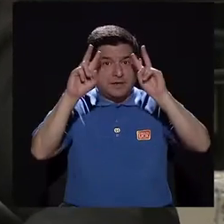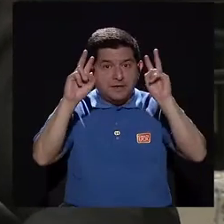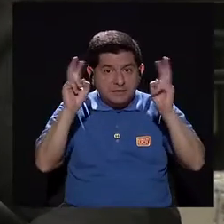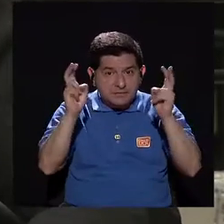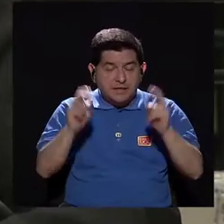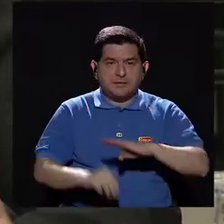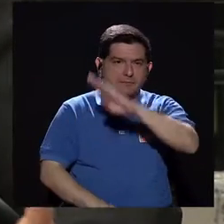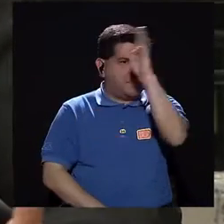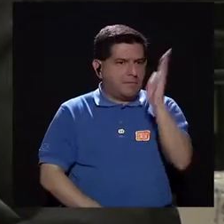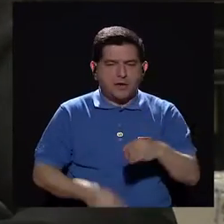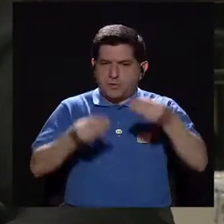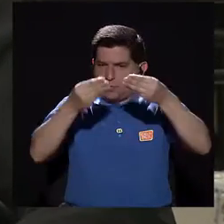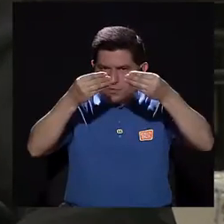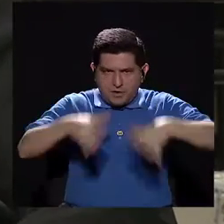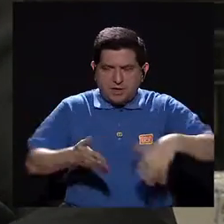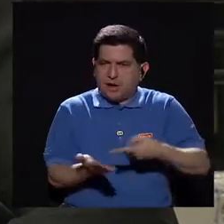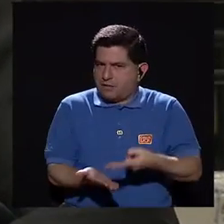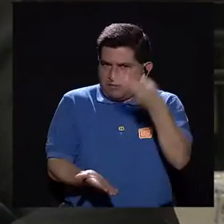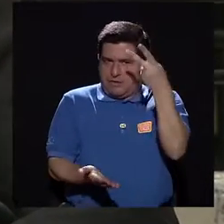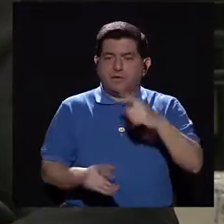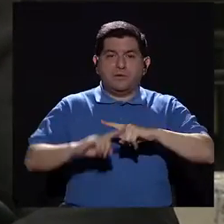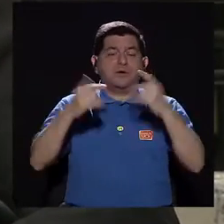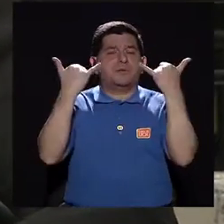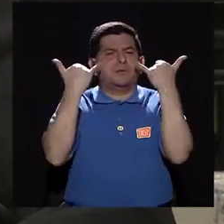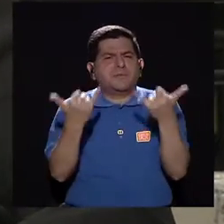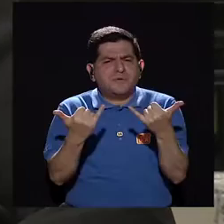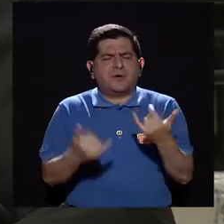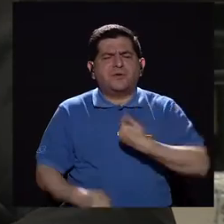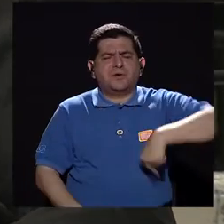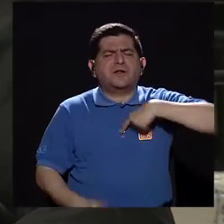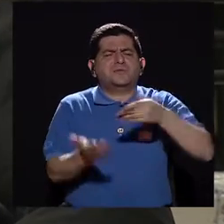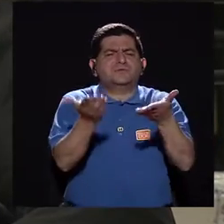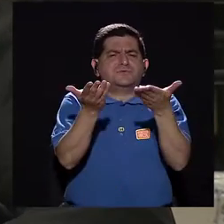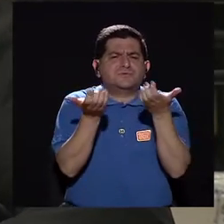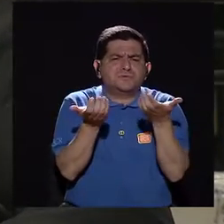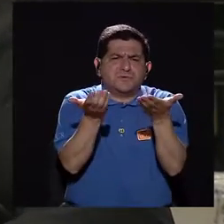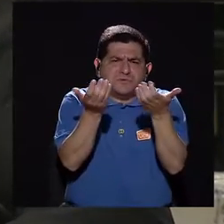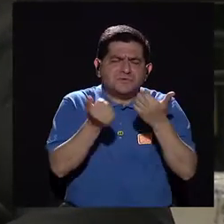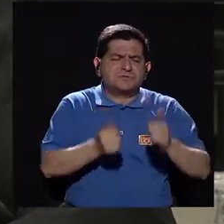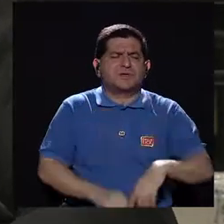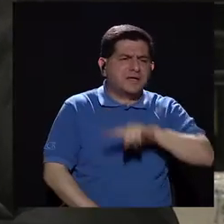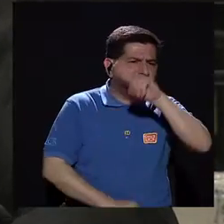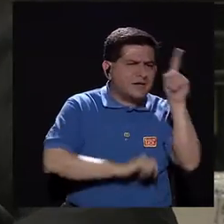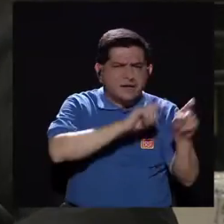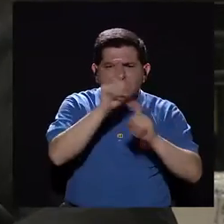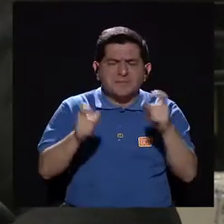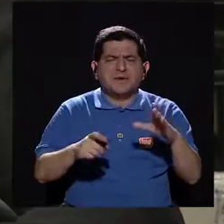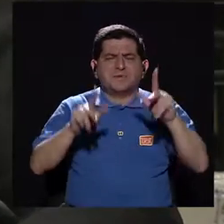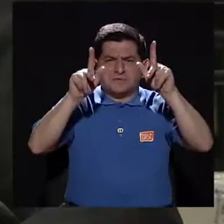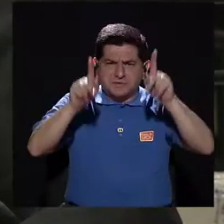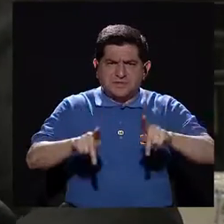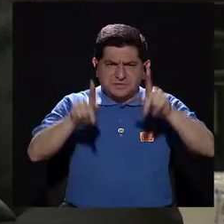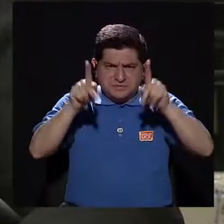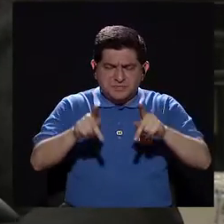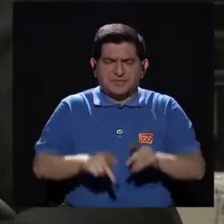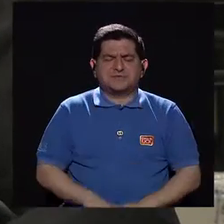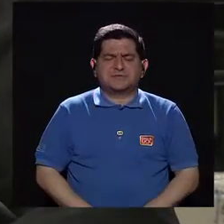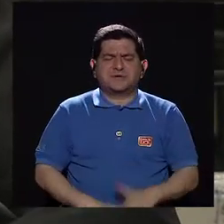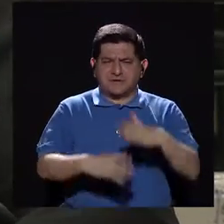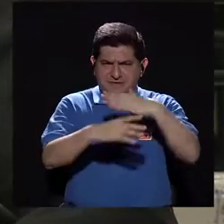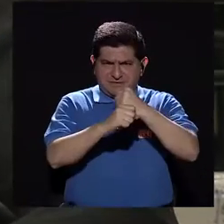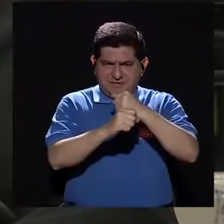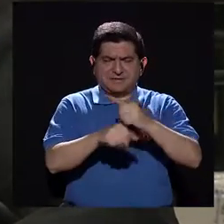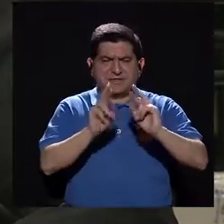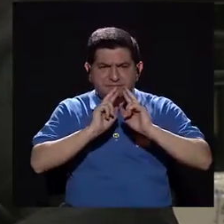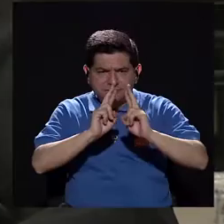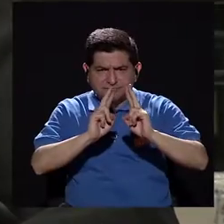este tema pues nunca pierde vigencia, pero esta vez lo queremos hacer a través de preguntas que nos hicieron en la